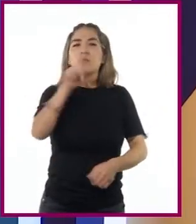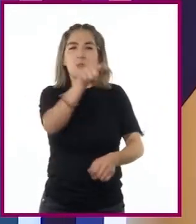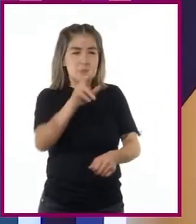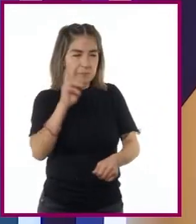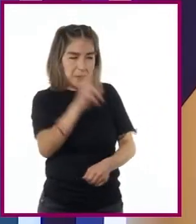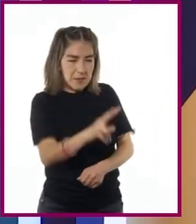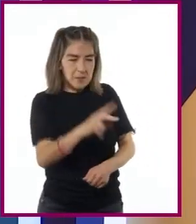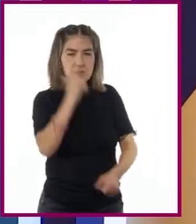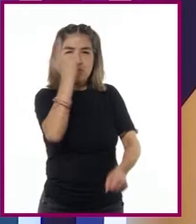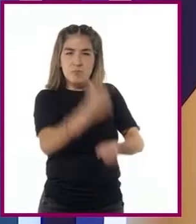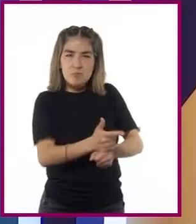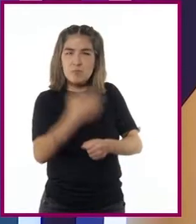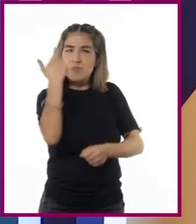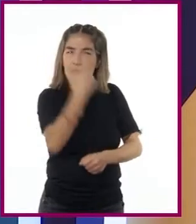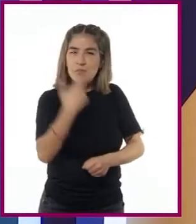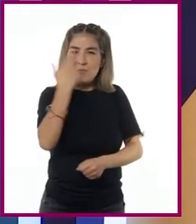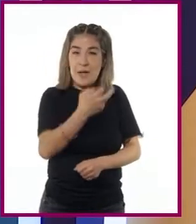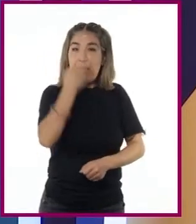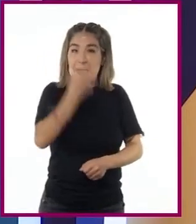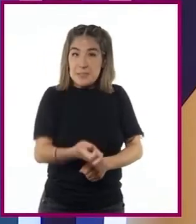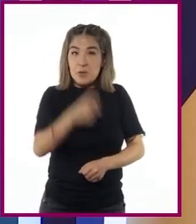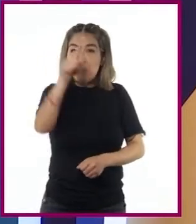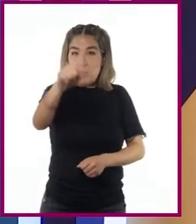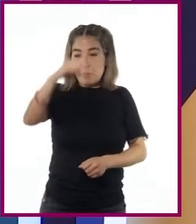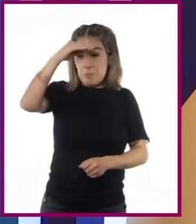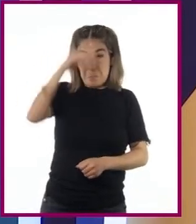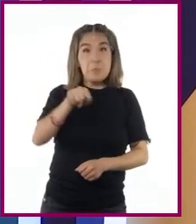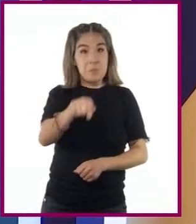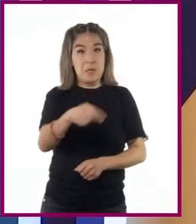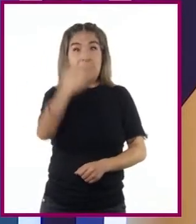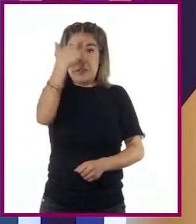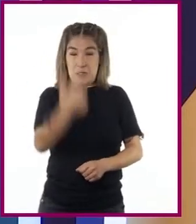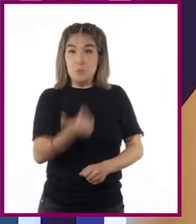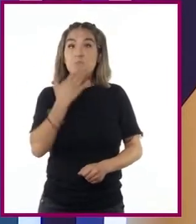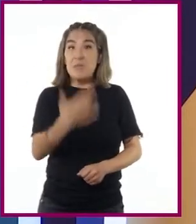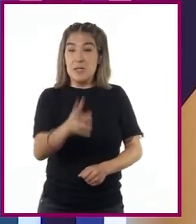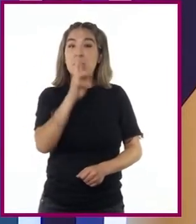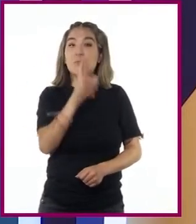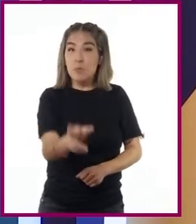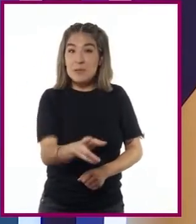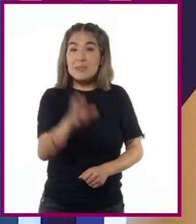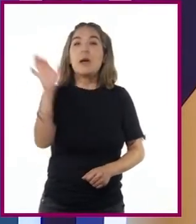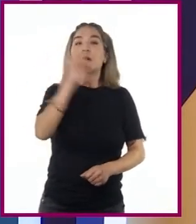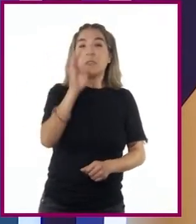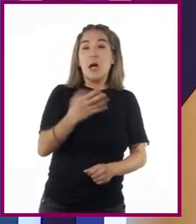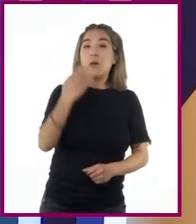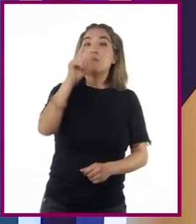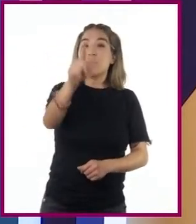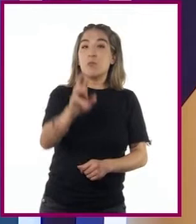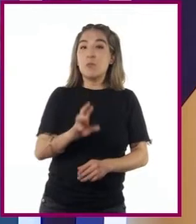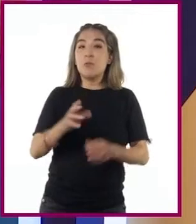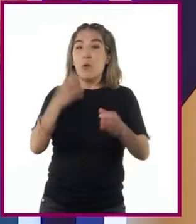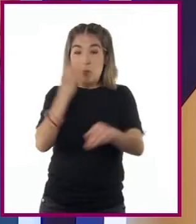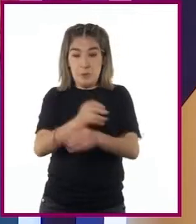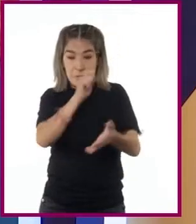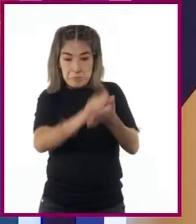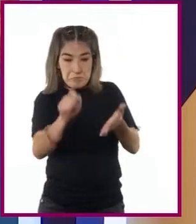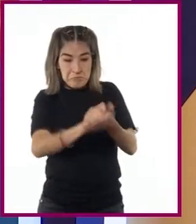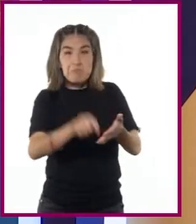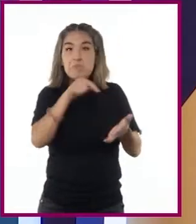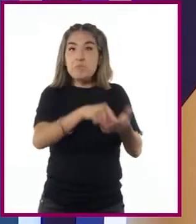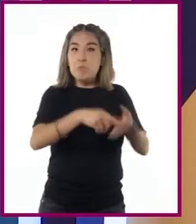resultado. Analizar si la respuesta es razonable, si se contesta lo solicitado o si es